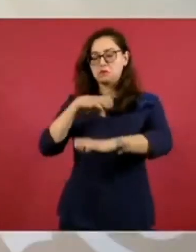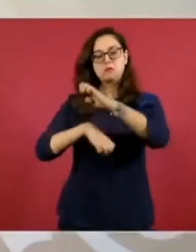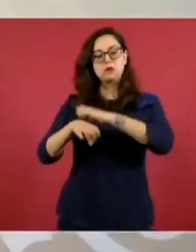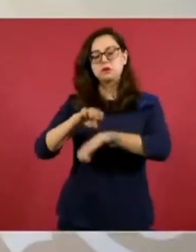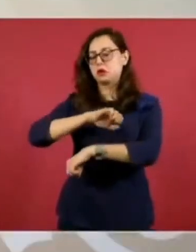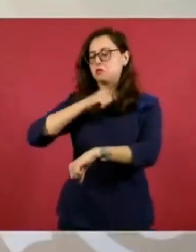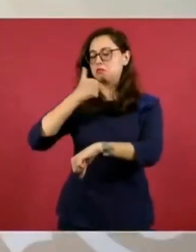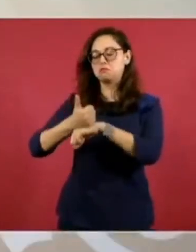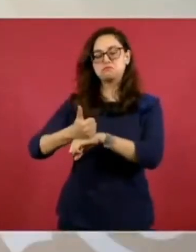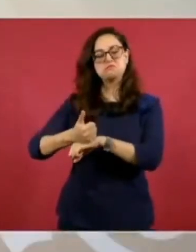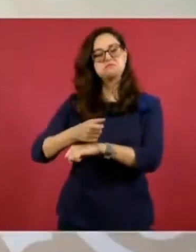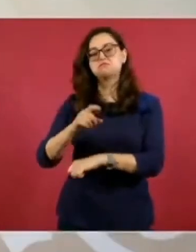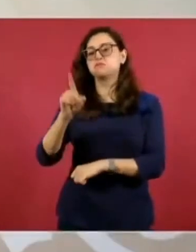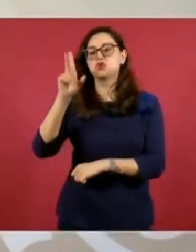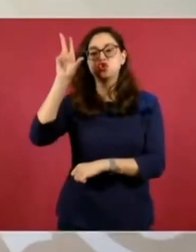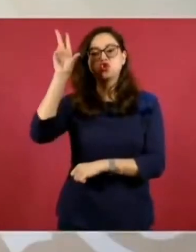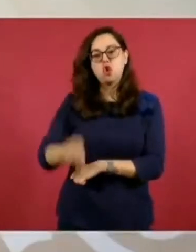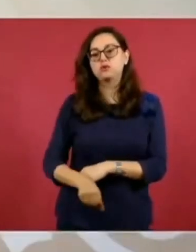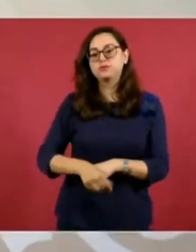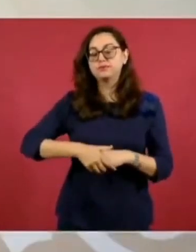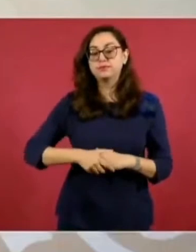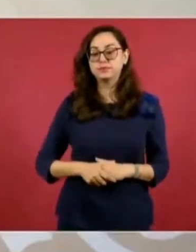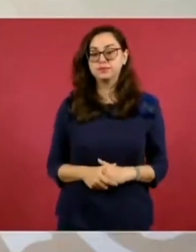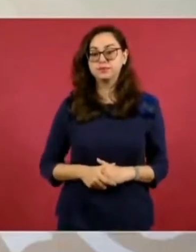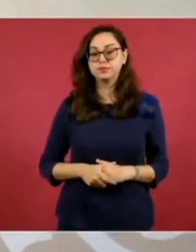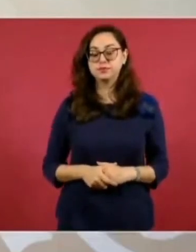No podemos